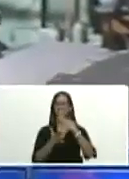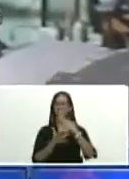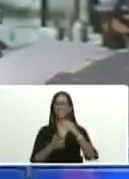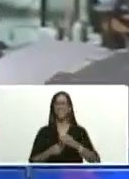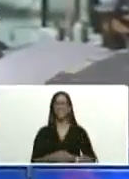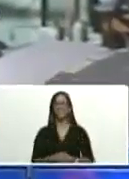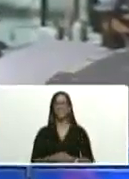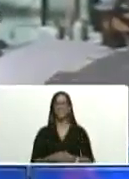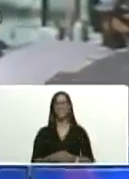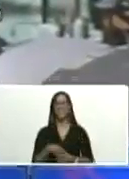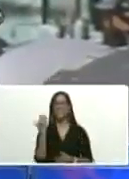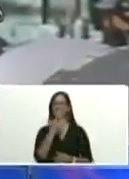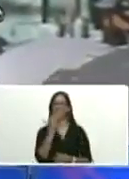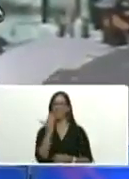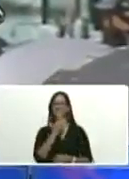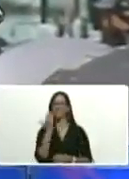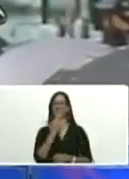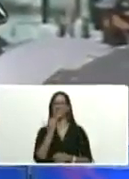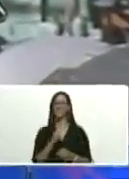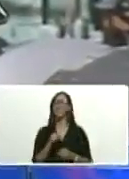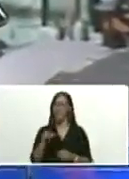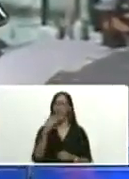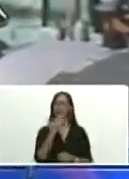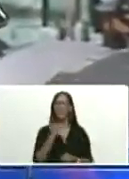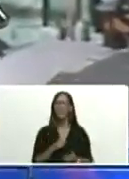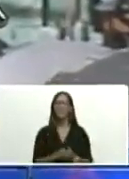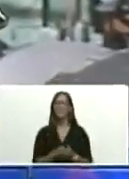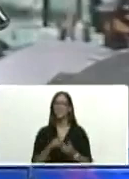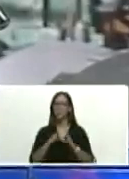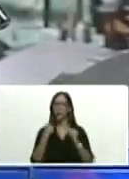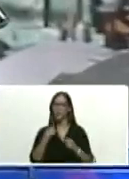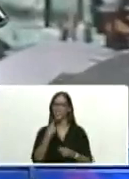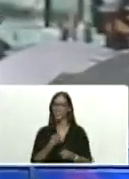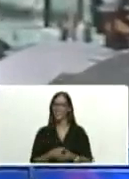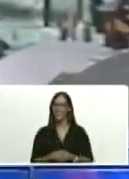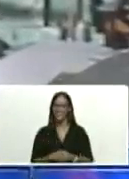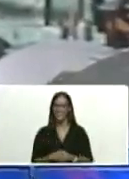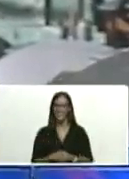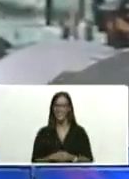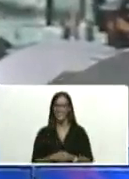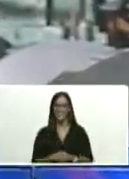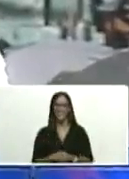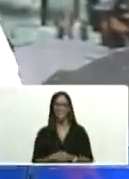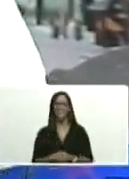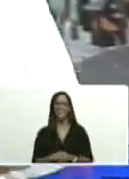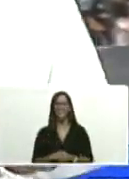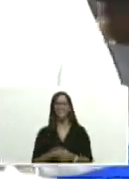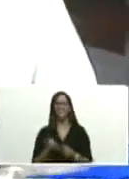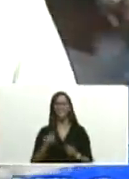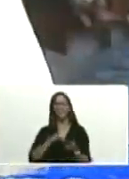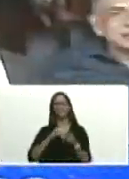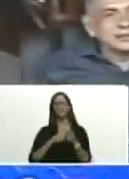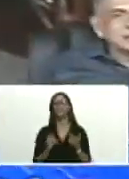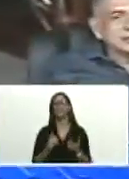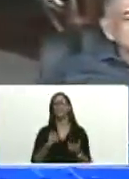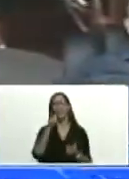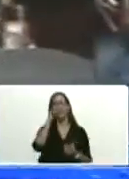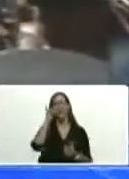ella se ríe vale Te da risa verdad todo lo que yo digo Y entonces silvita como